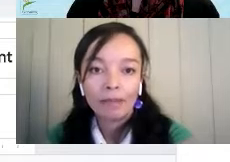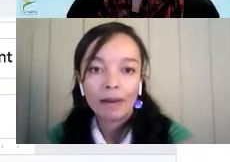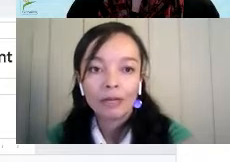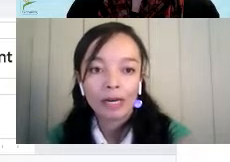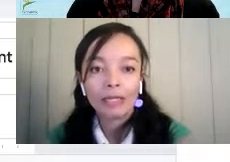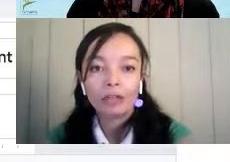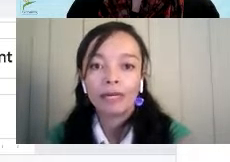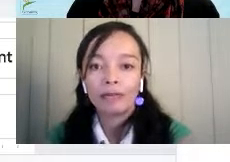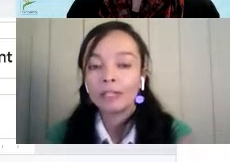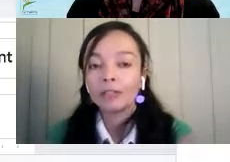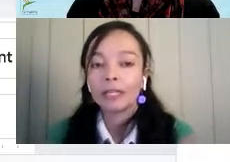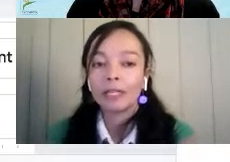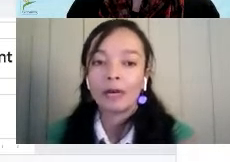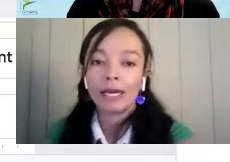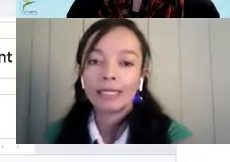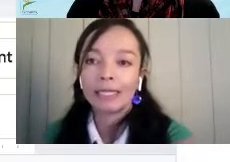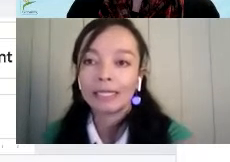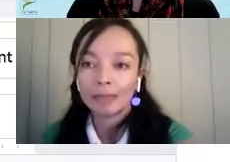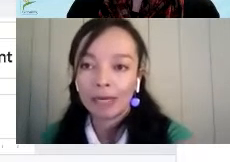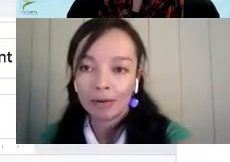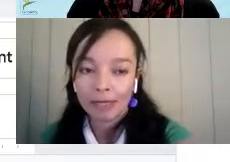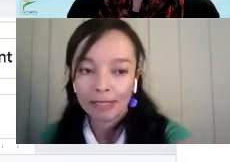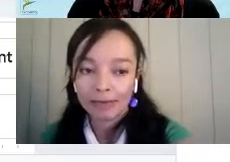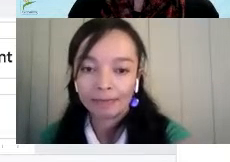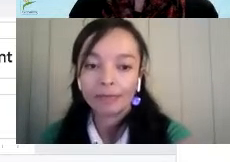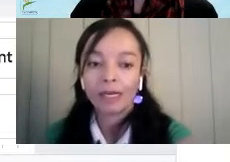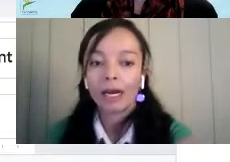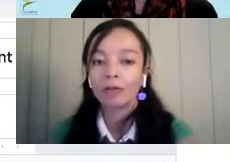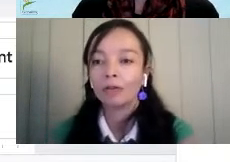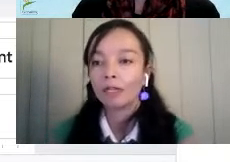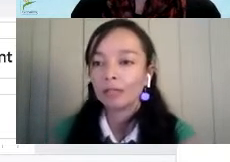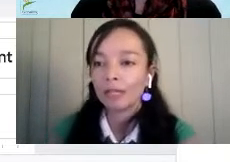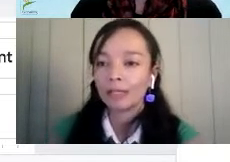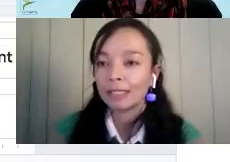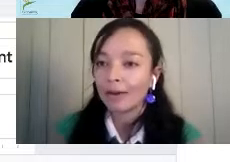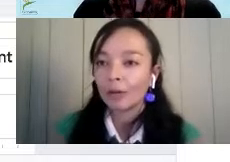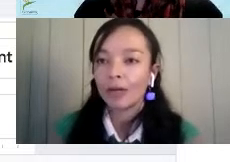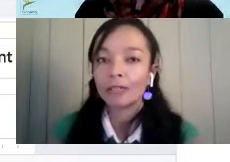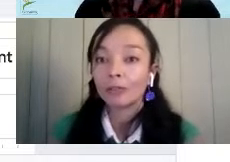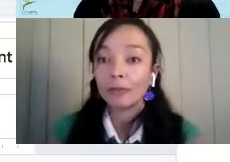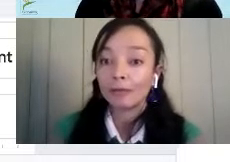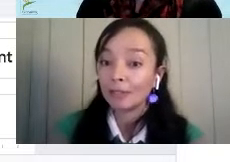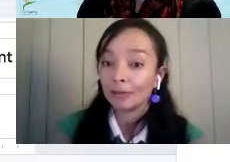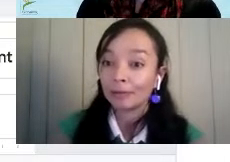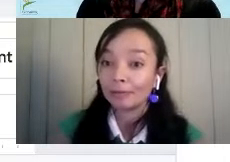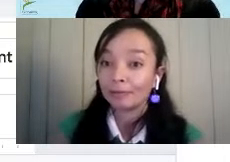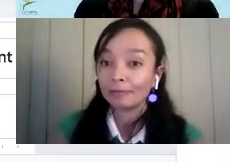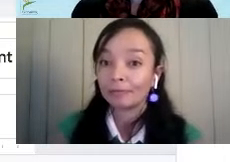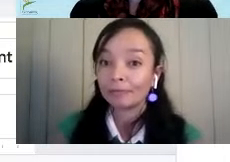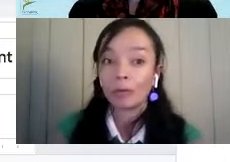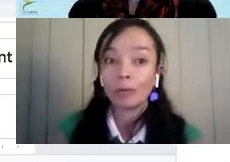Vamos a hablar de los beneficios del lenguaje de señas para bebés. ¿Alguna de ustedes saben cuáles son los beneficios?